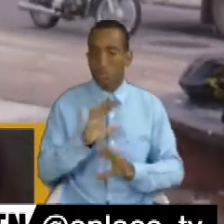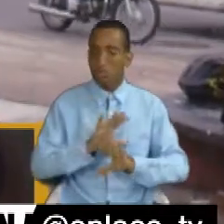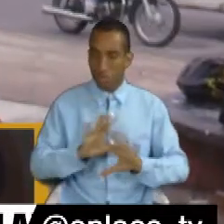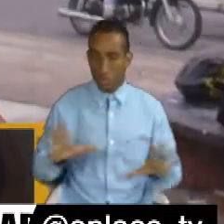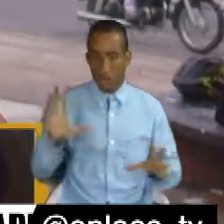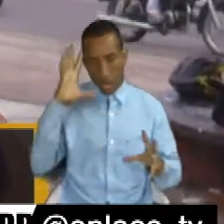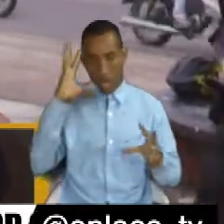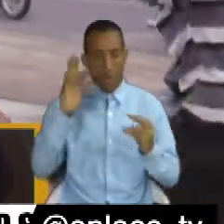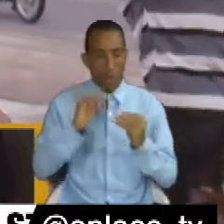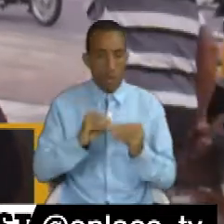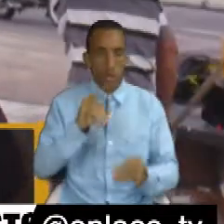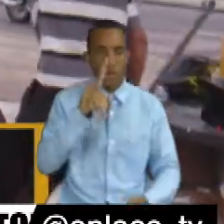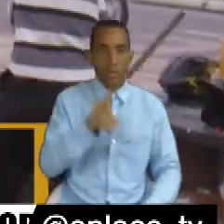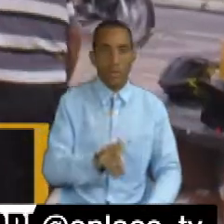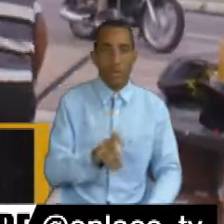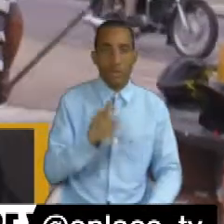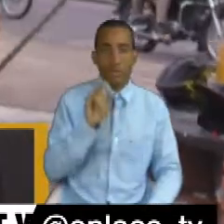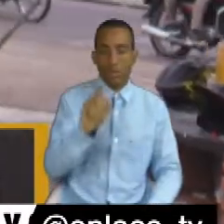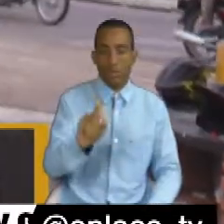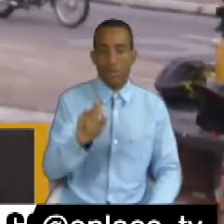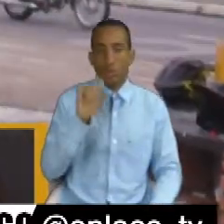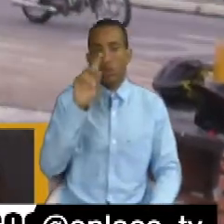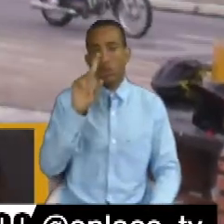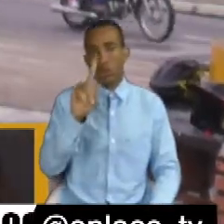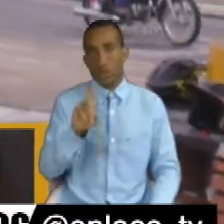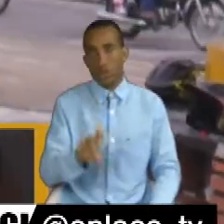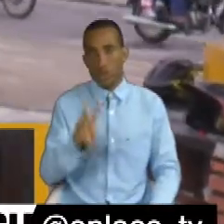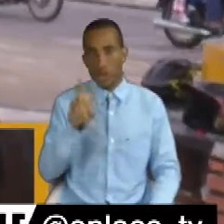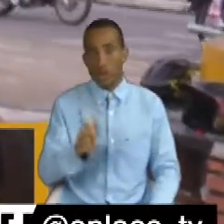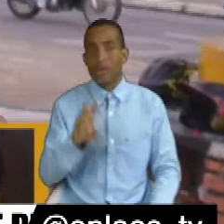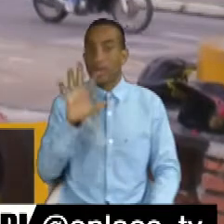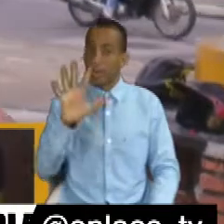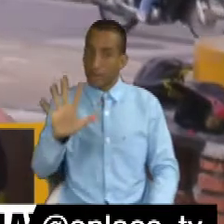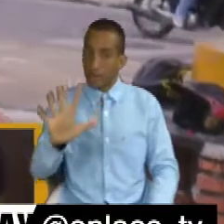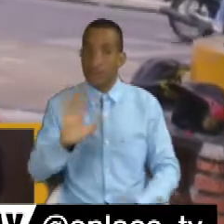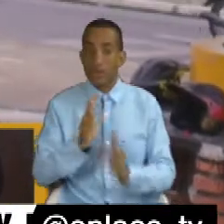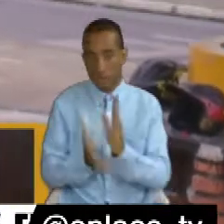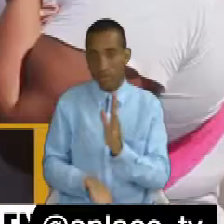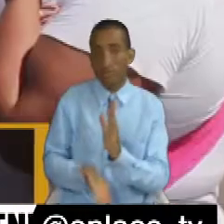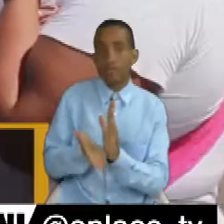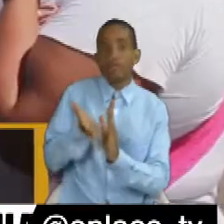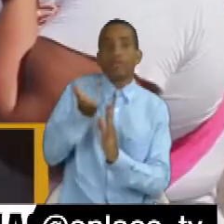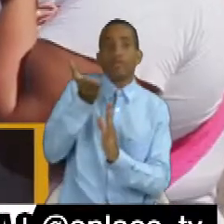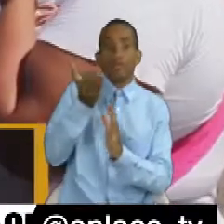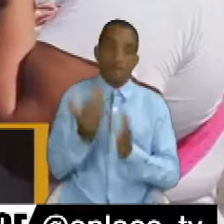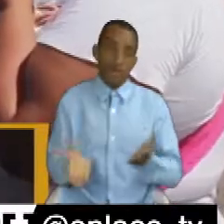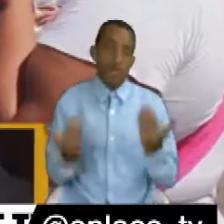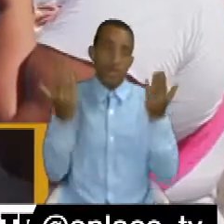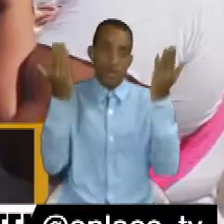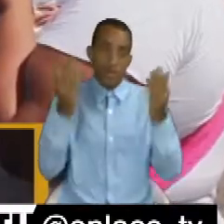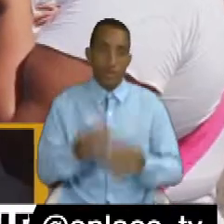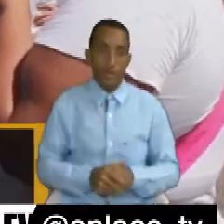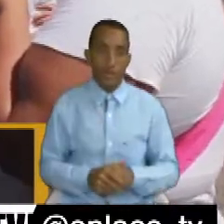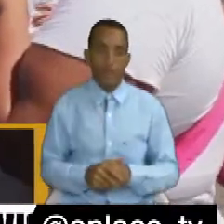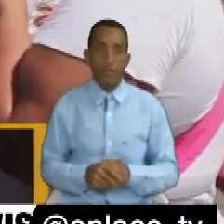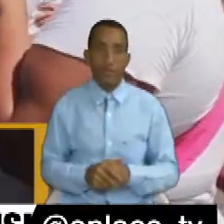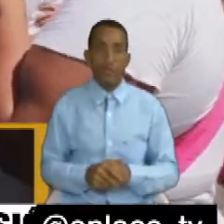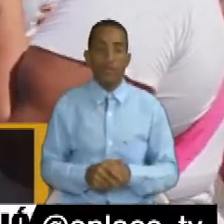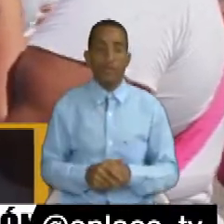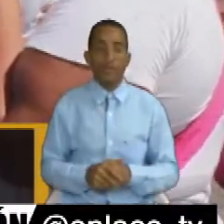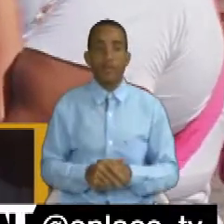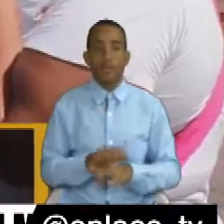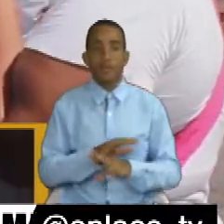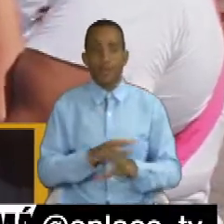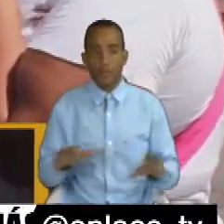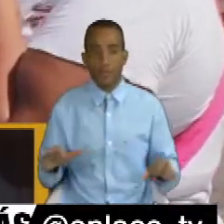acuerdo del 6.75. Lógico que este aumento a los maestros pues también nos favorece, porque sobre eso tenemos